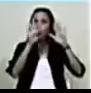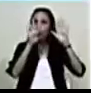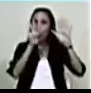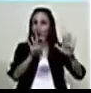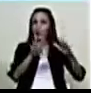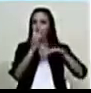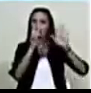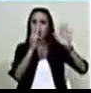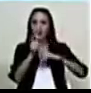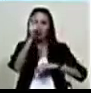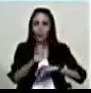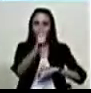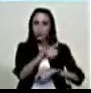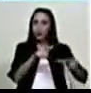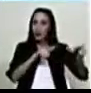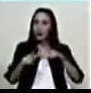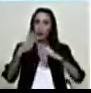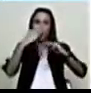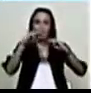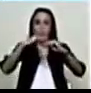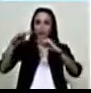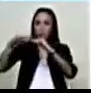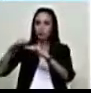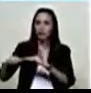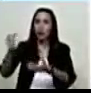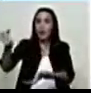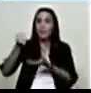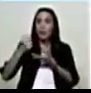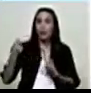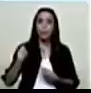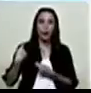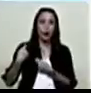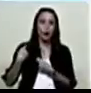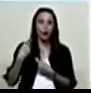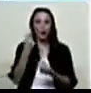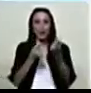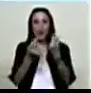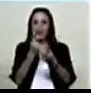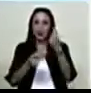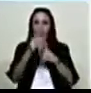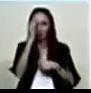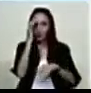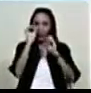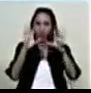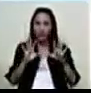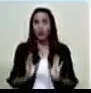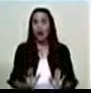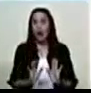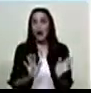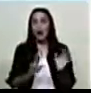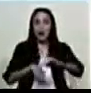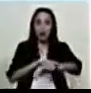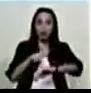4.722.297 compatriotas del bono de carnaval. Y se va a completar en el transcurso de las próximas